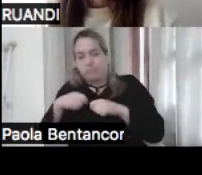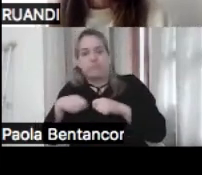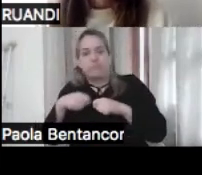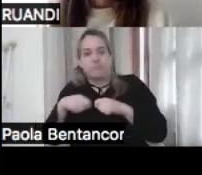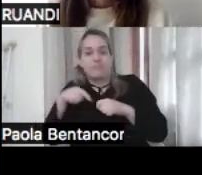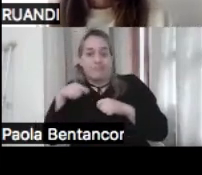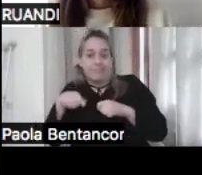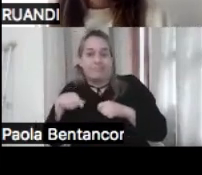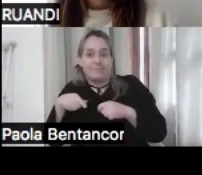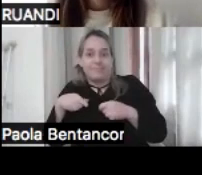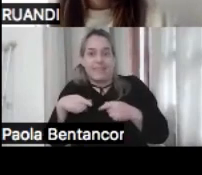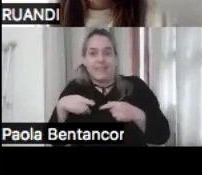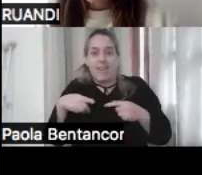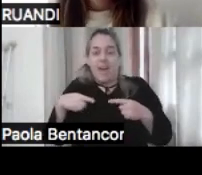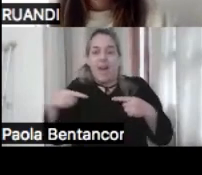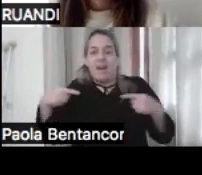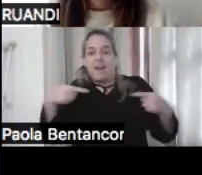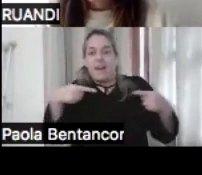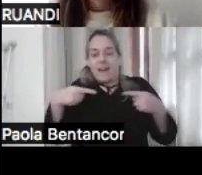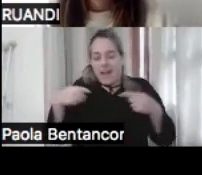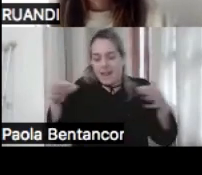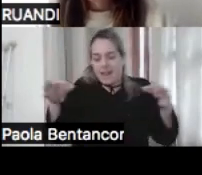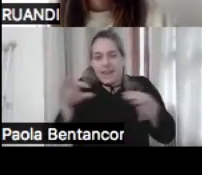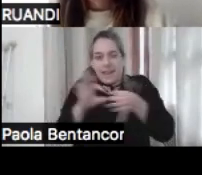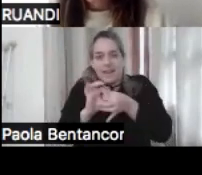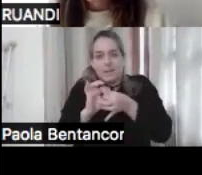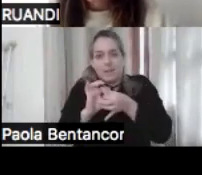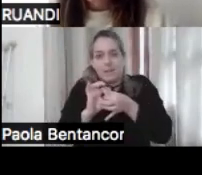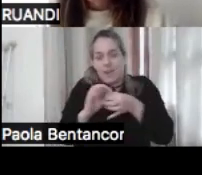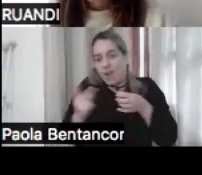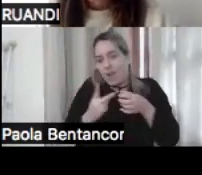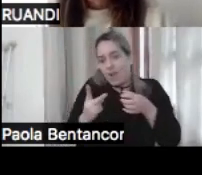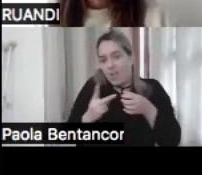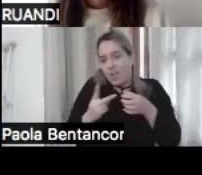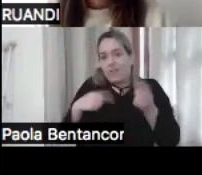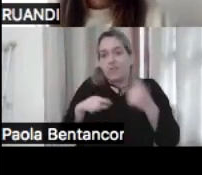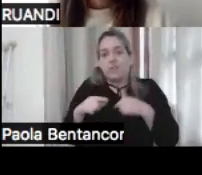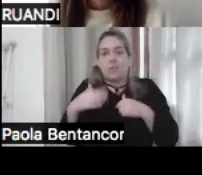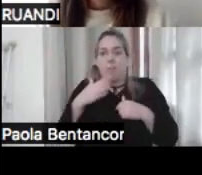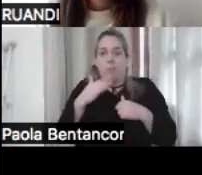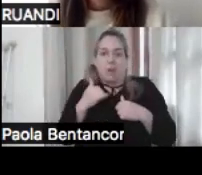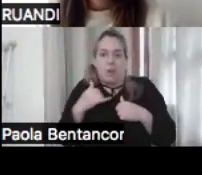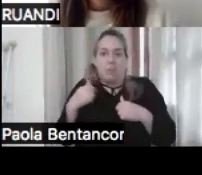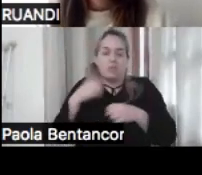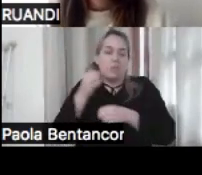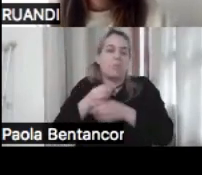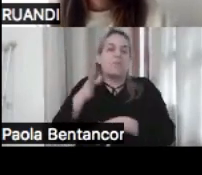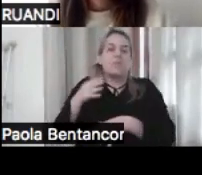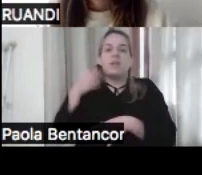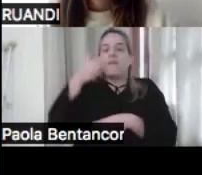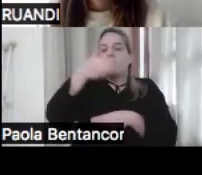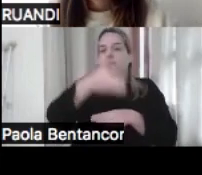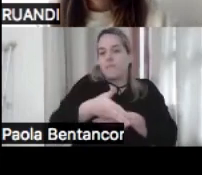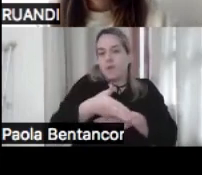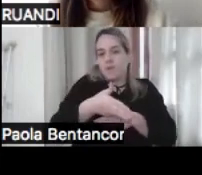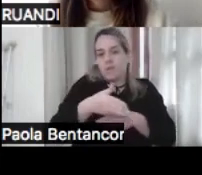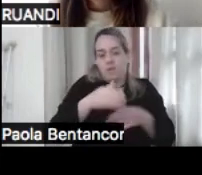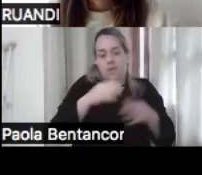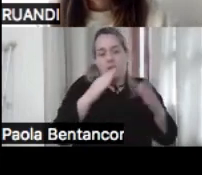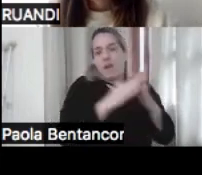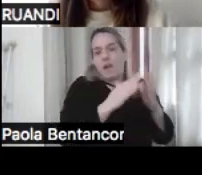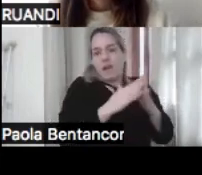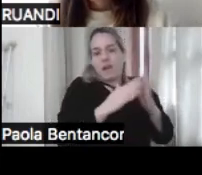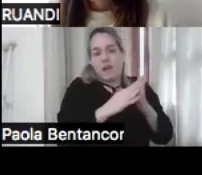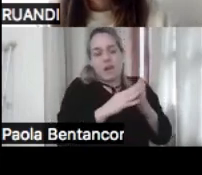construidas intrafamiliarmente. O sea, vas a hacer una observación, surgen ideas de lo que podría funcionar, y esto de basarse